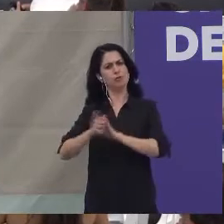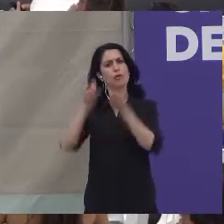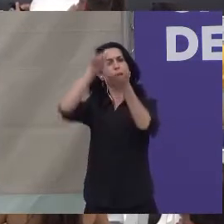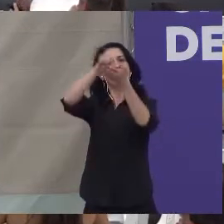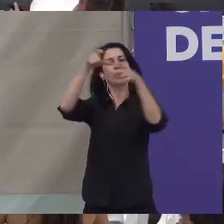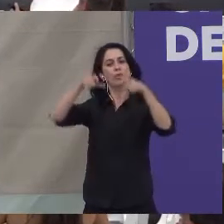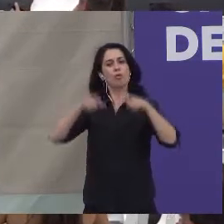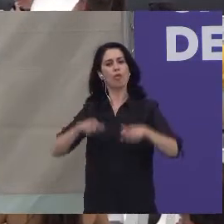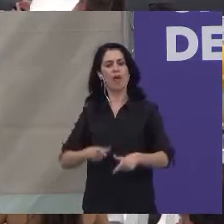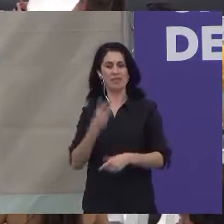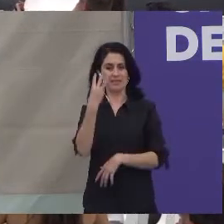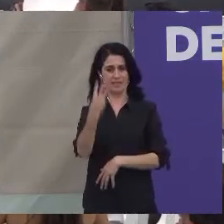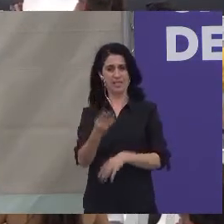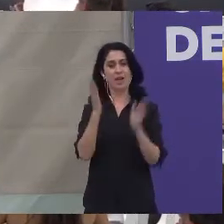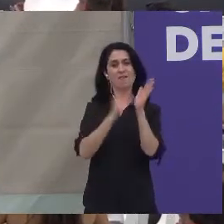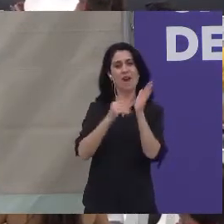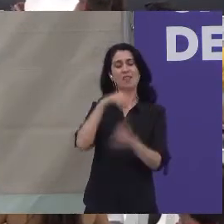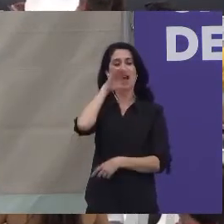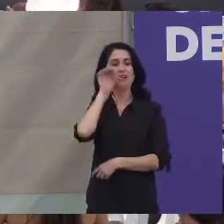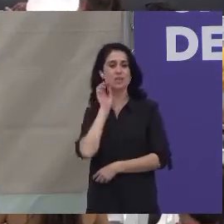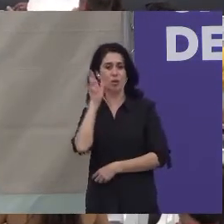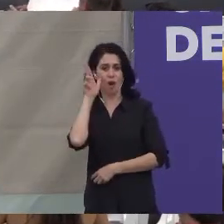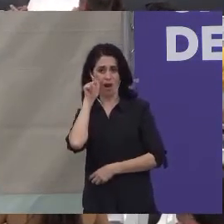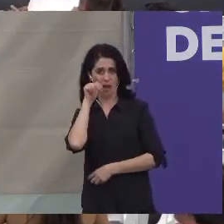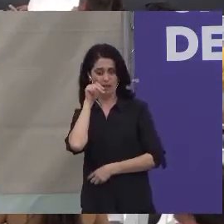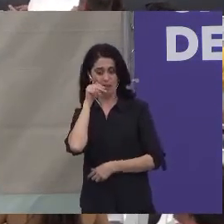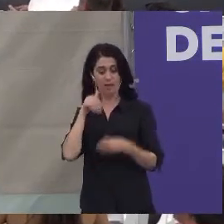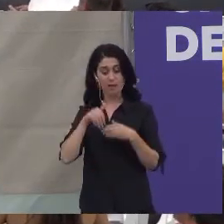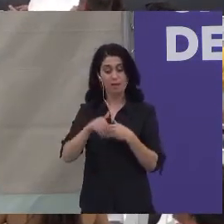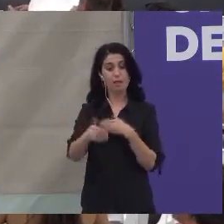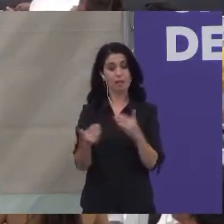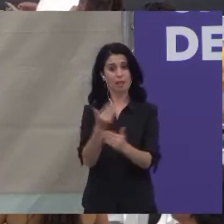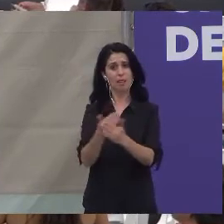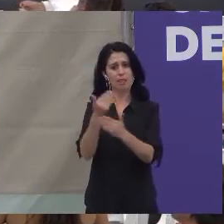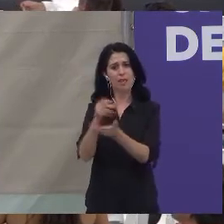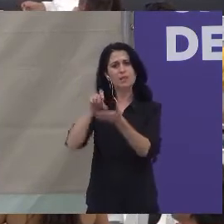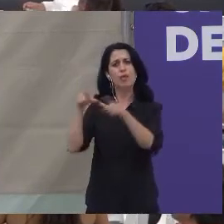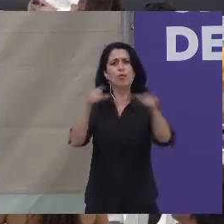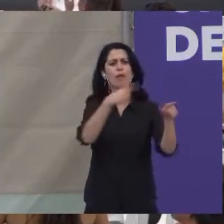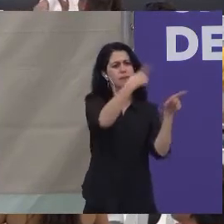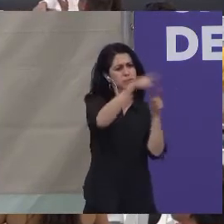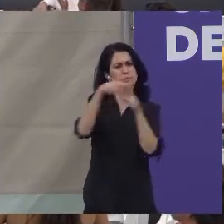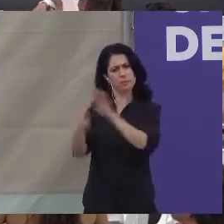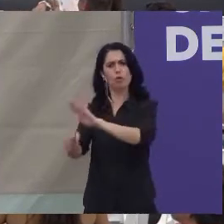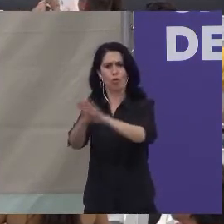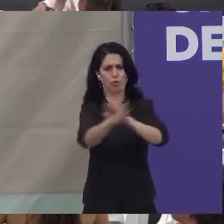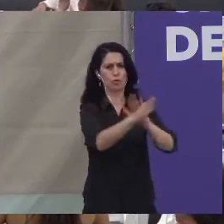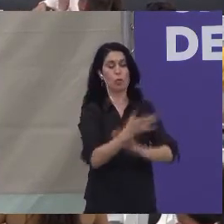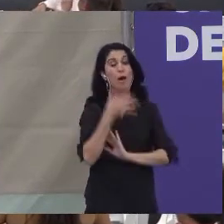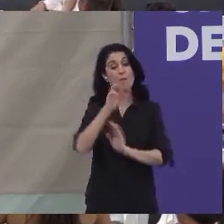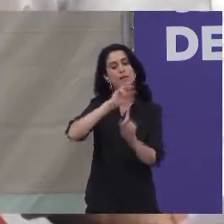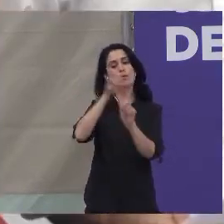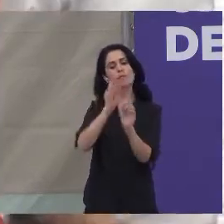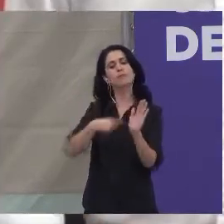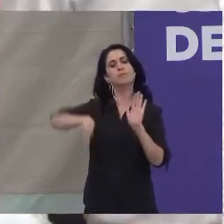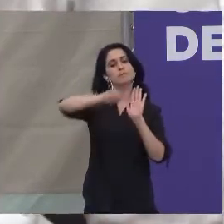de Valencia, Castellón y Alicante y los próximos días seguirán en distintas ciudades y lo pondremos en la web para que todo el